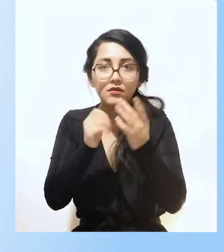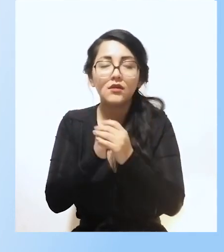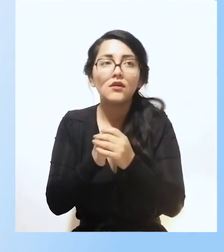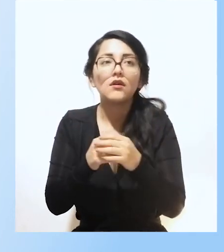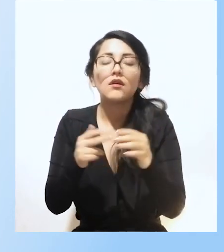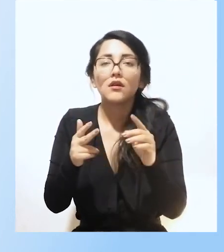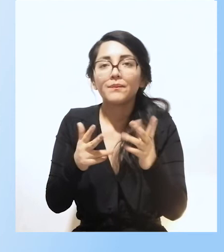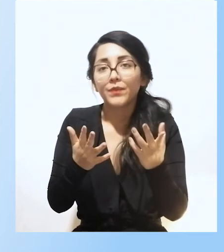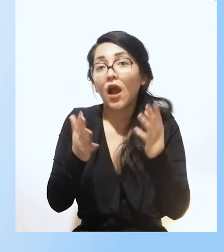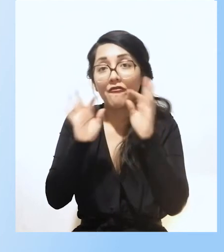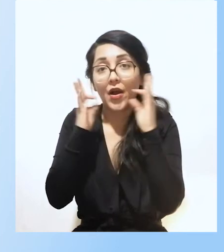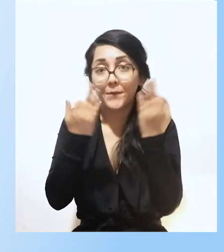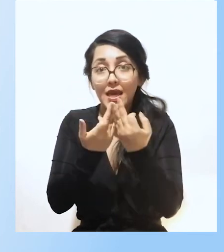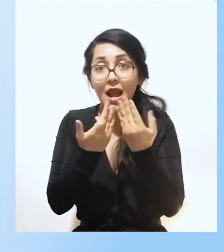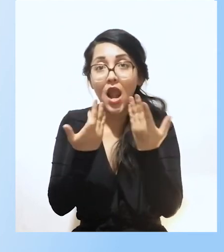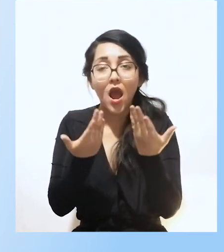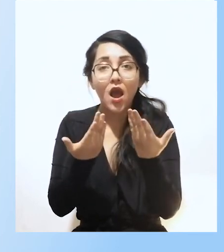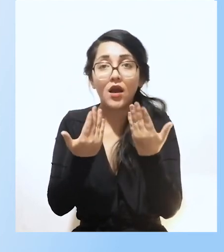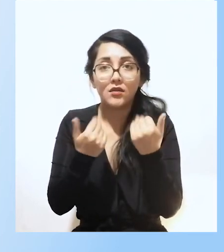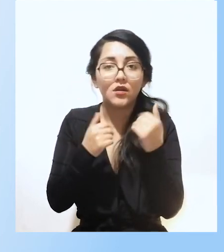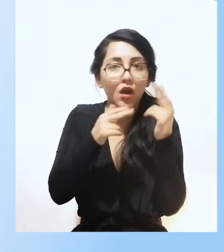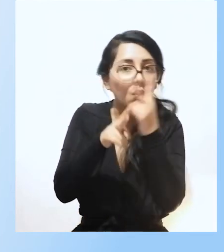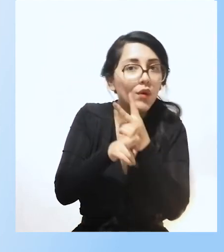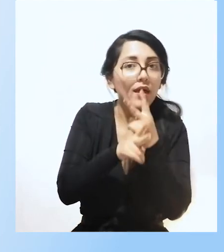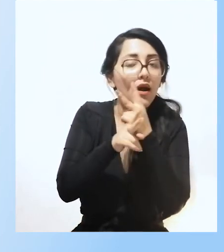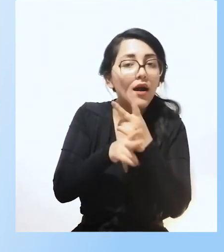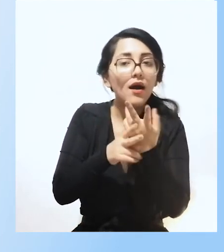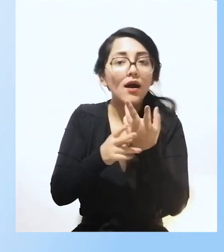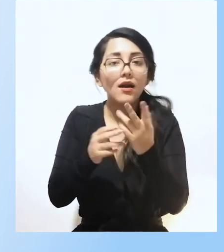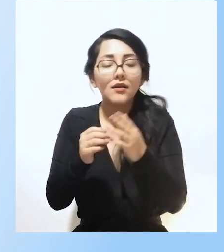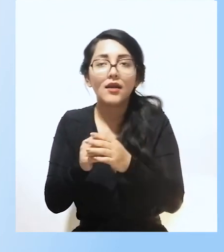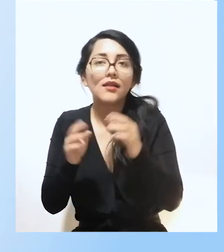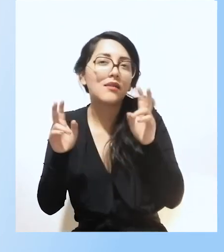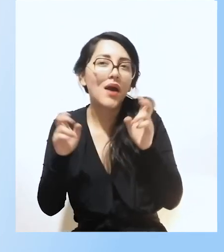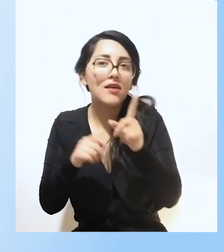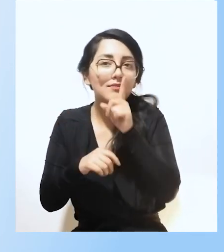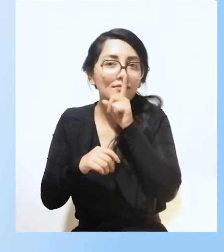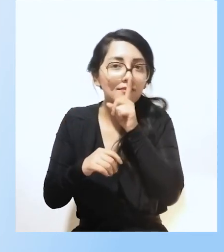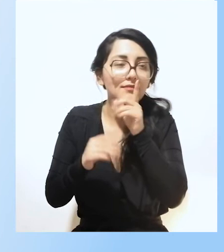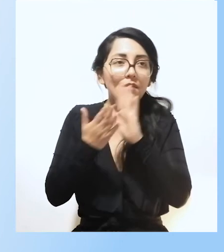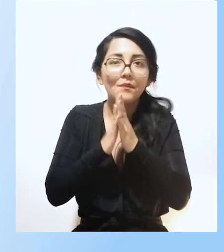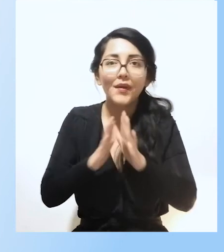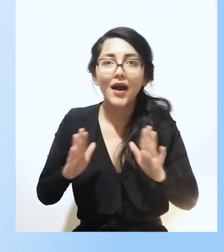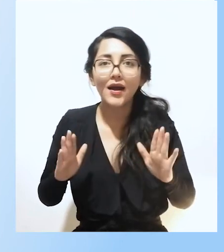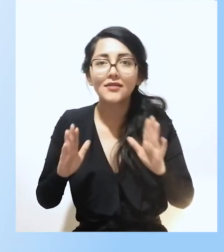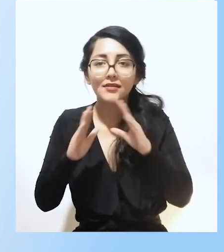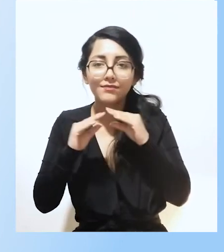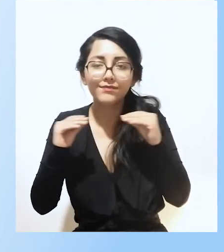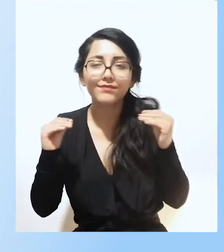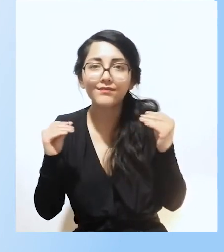La familia tiene que cuidar, como he dicho antes, que haya ese silencio, que se den esas condiciones para